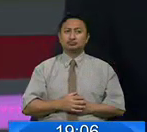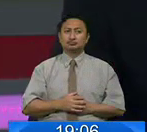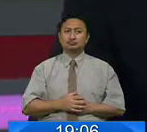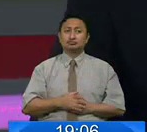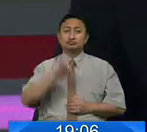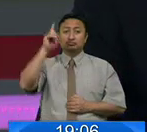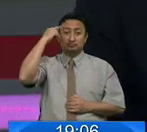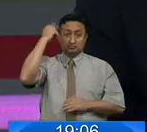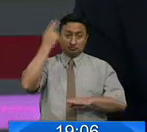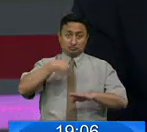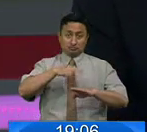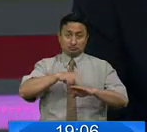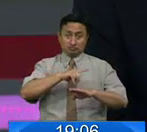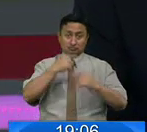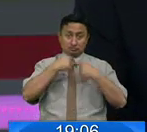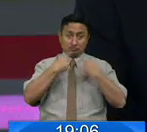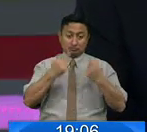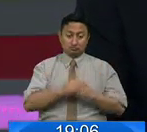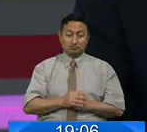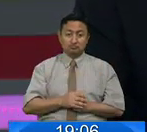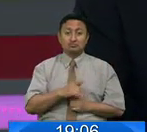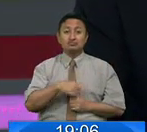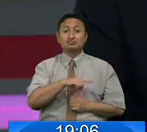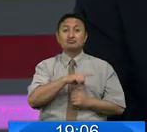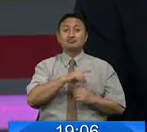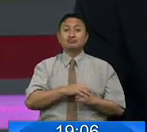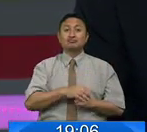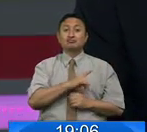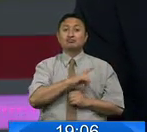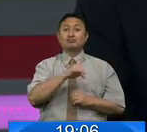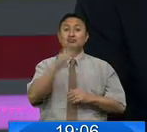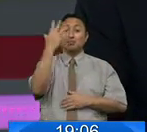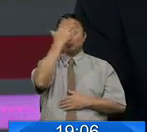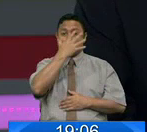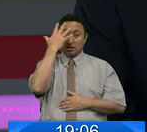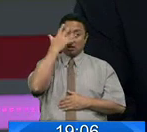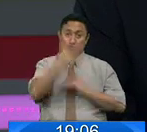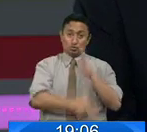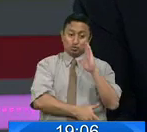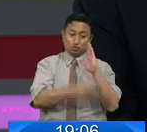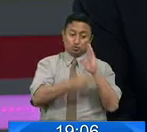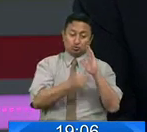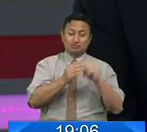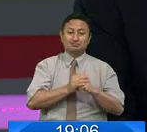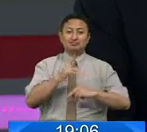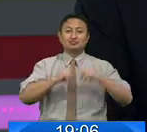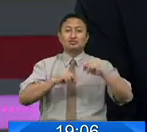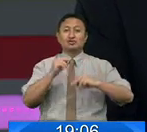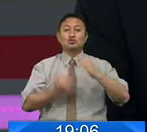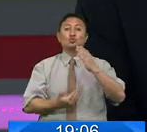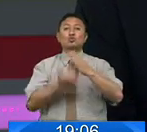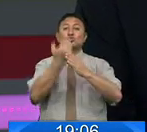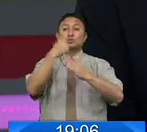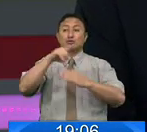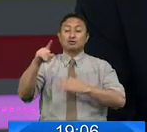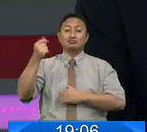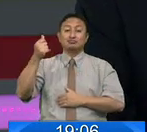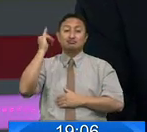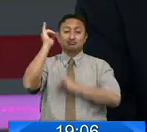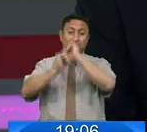el gobierno nacional anunció la concesión de la refinería de esmeraldas y también la construcción de una nueva con inversión extranjera